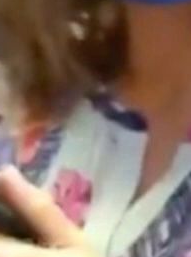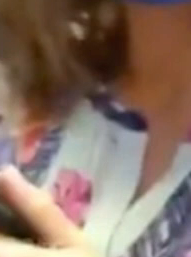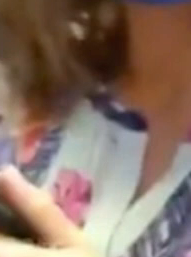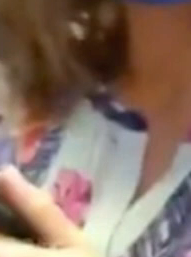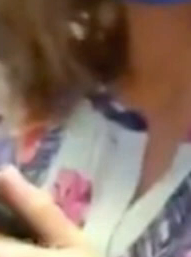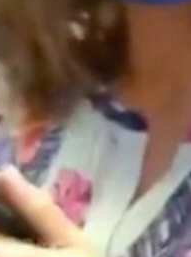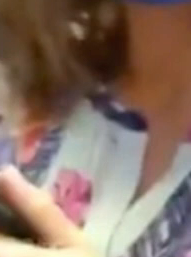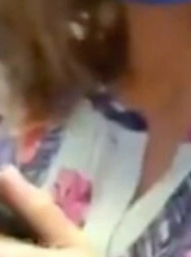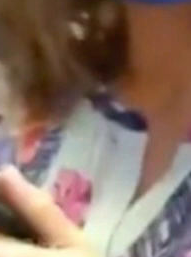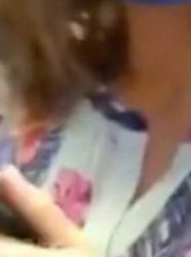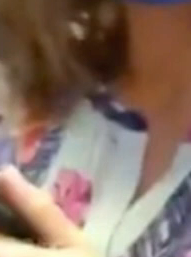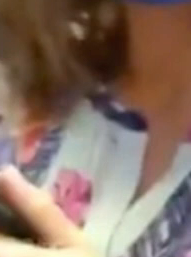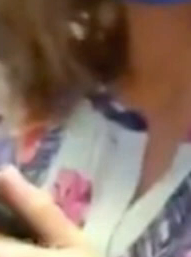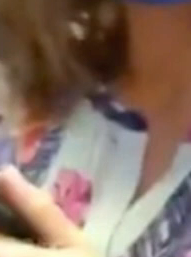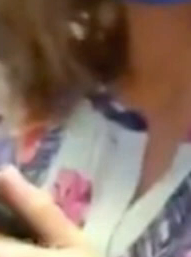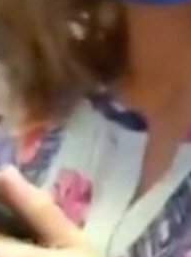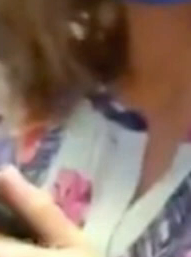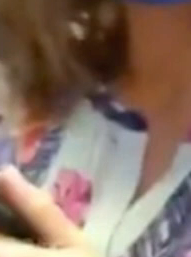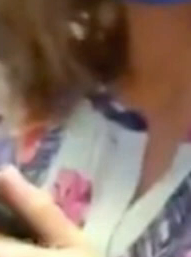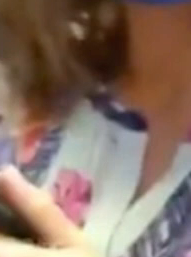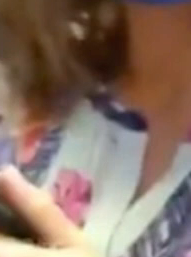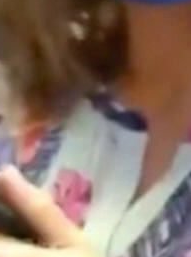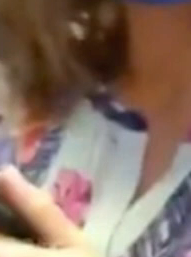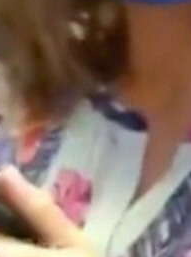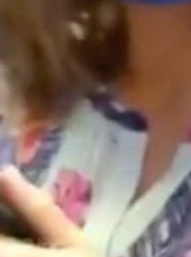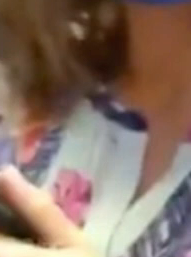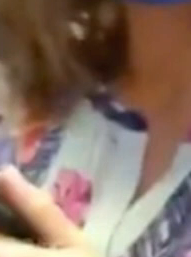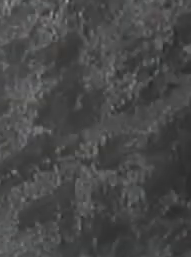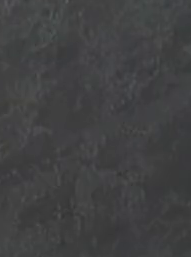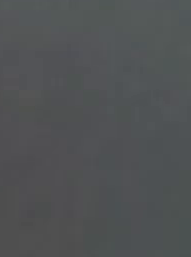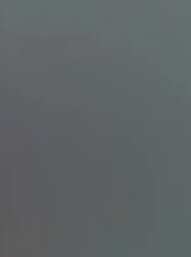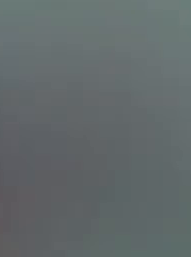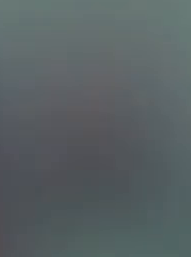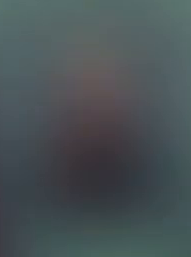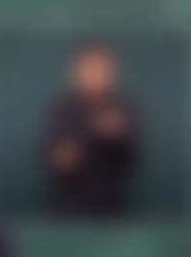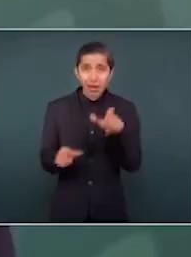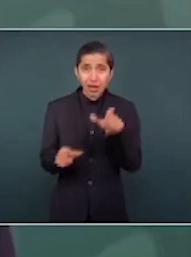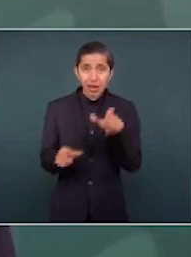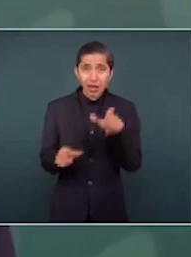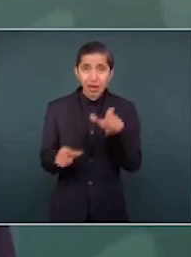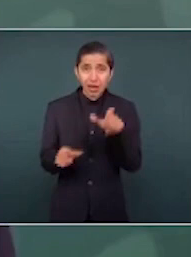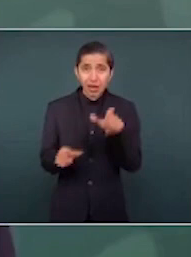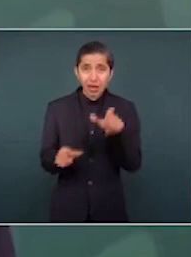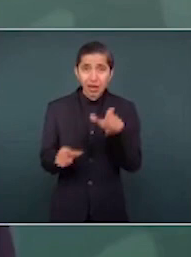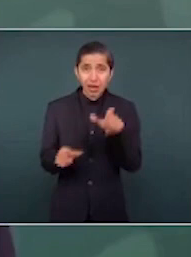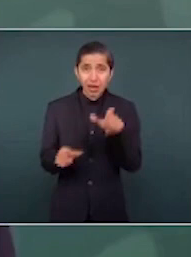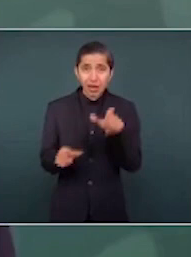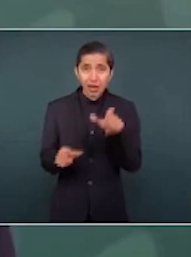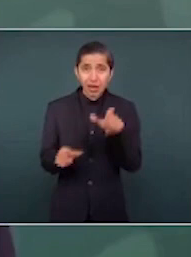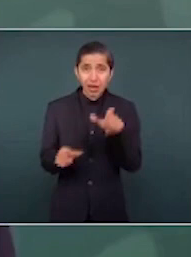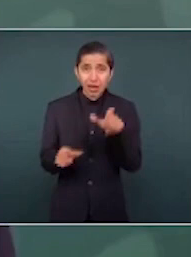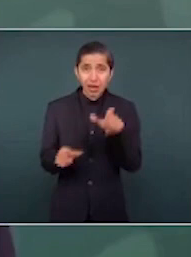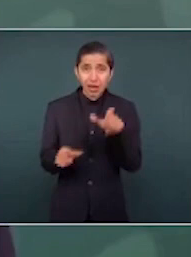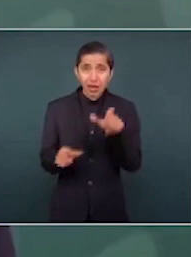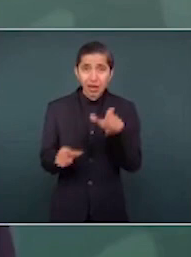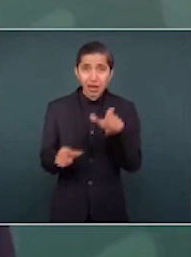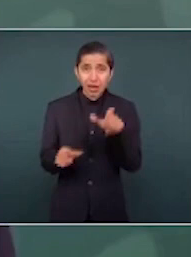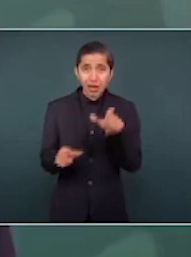conducta de los conservadores, que son reaccionarios, a los que sin embargo llamó a respetar y no